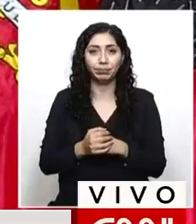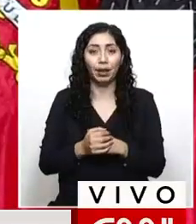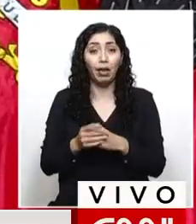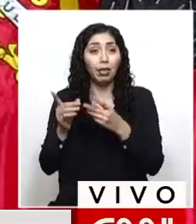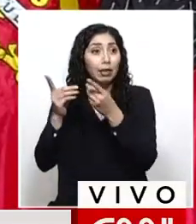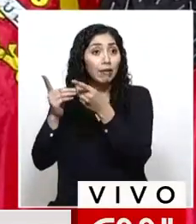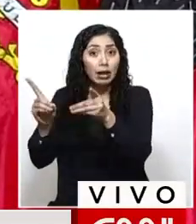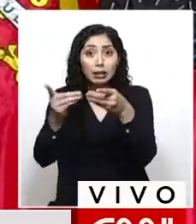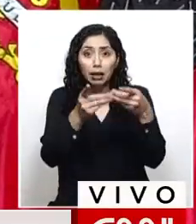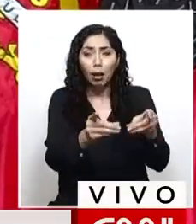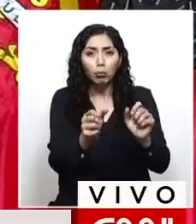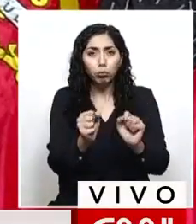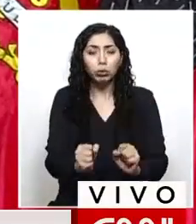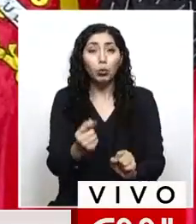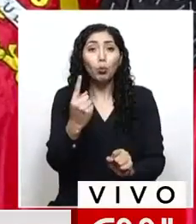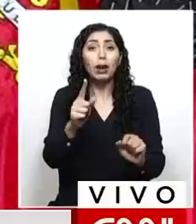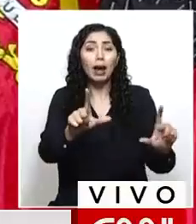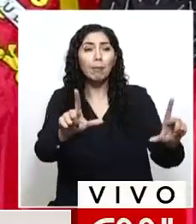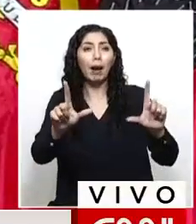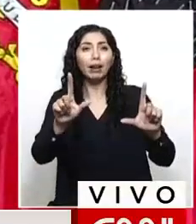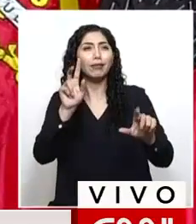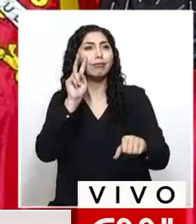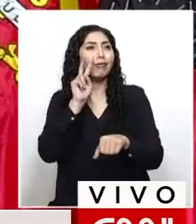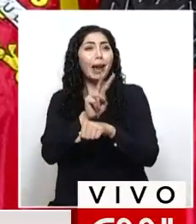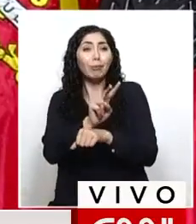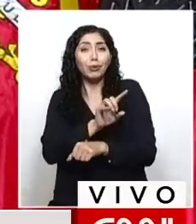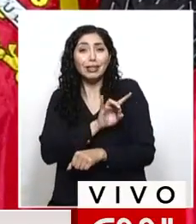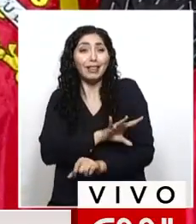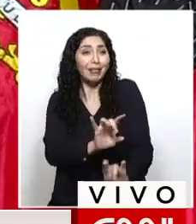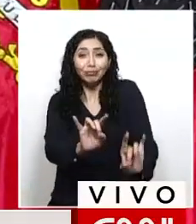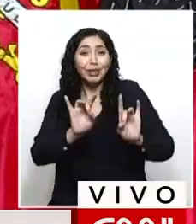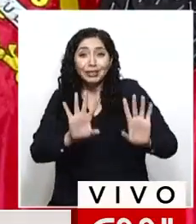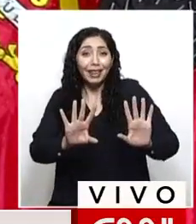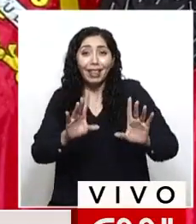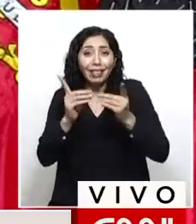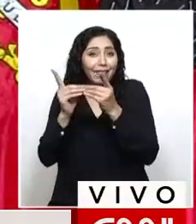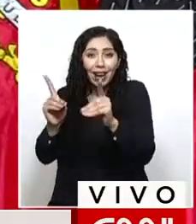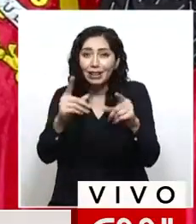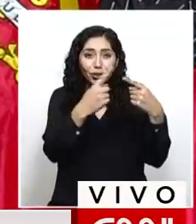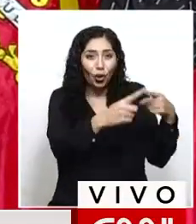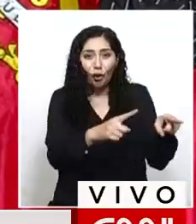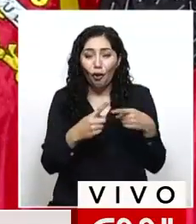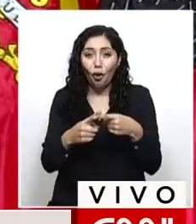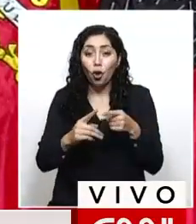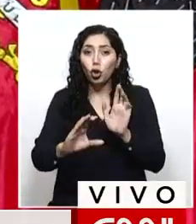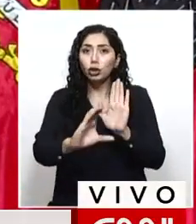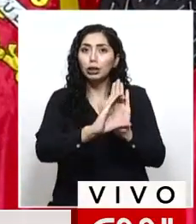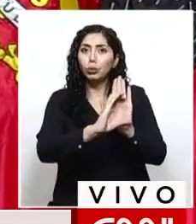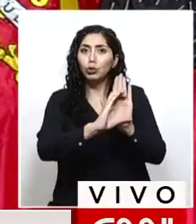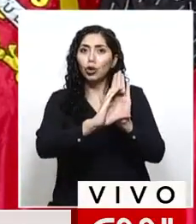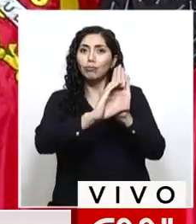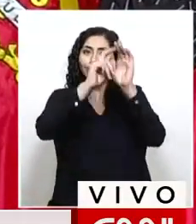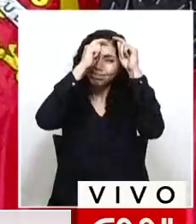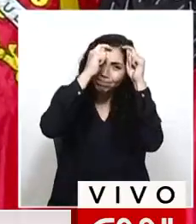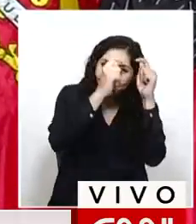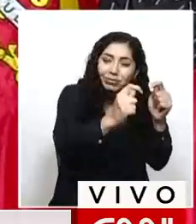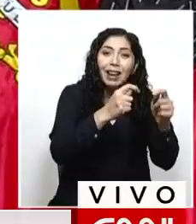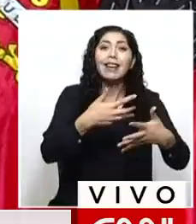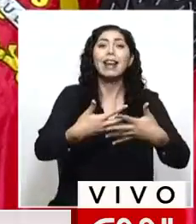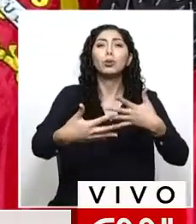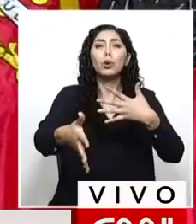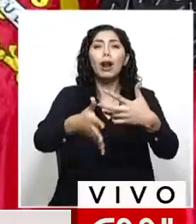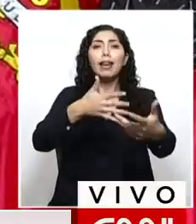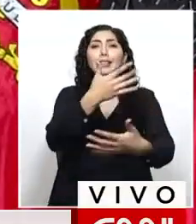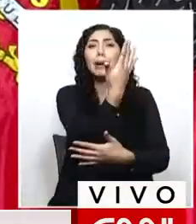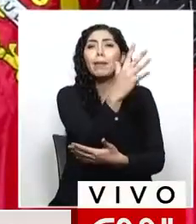imagen, simplemente miremos Chile. Por eso, una constitución que honre a la naturaleza, al medio ambiente y a las